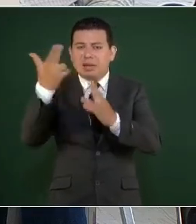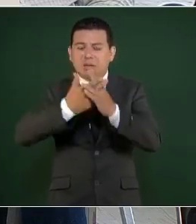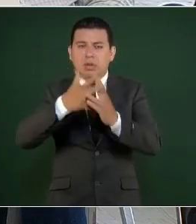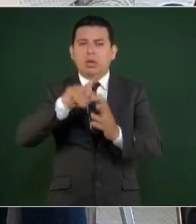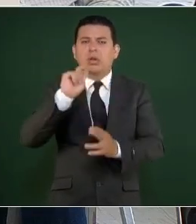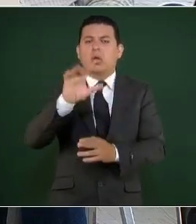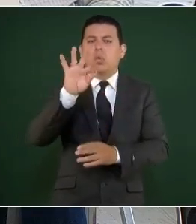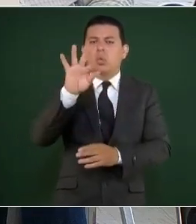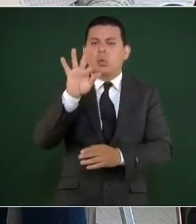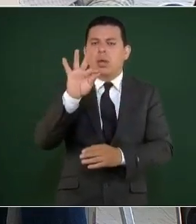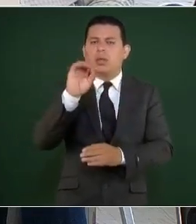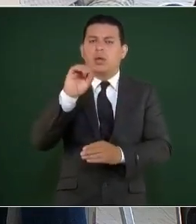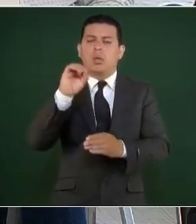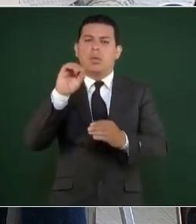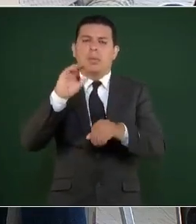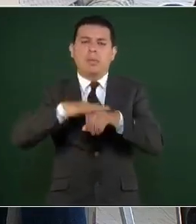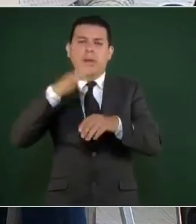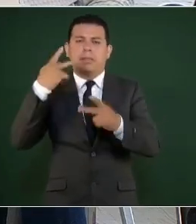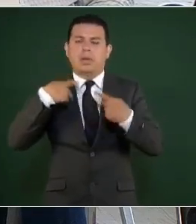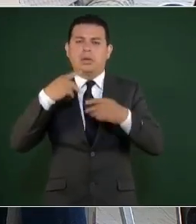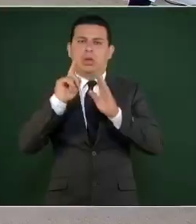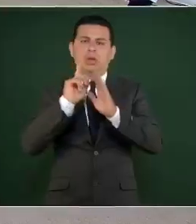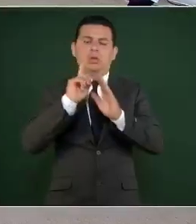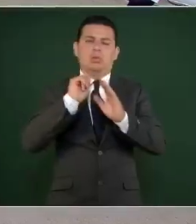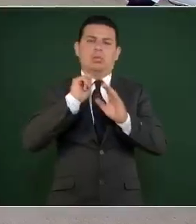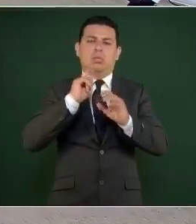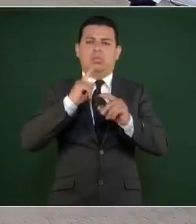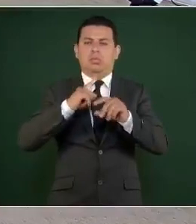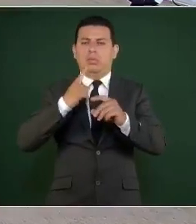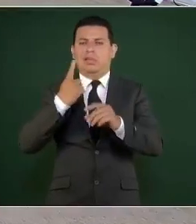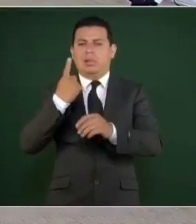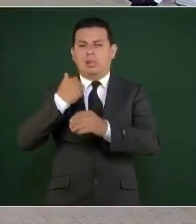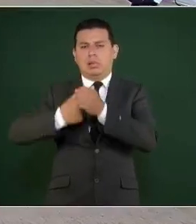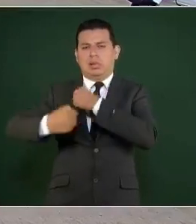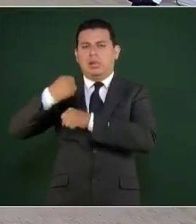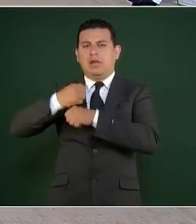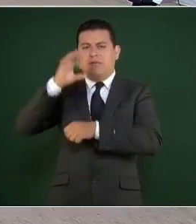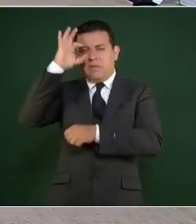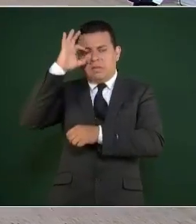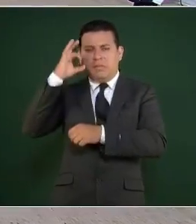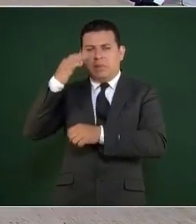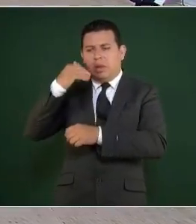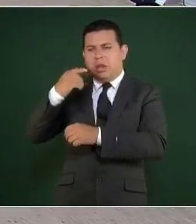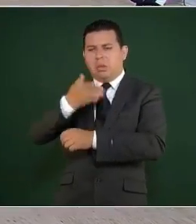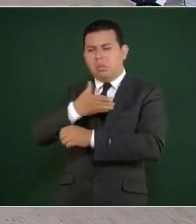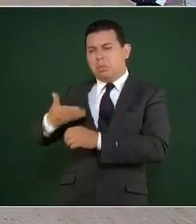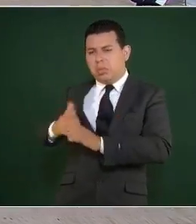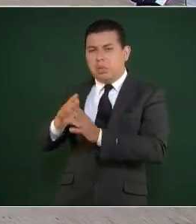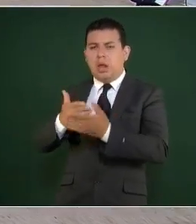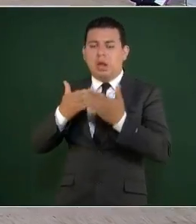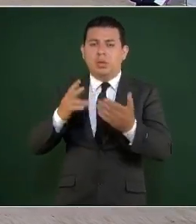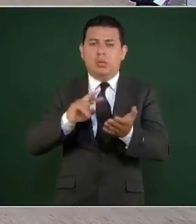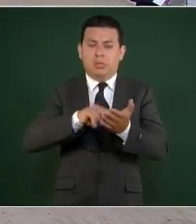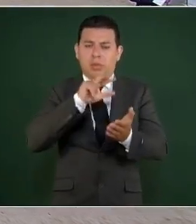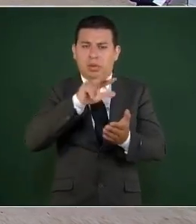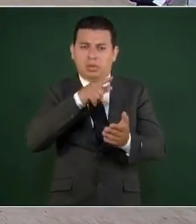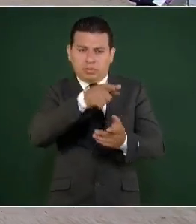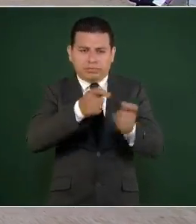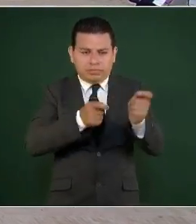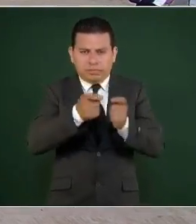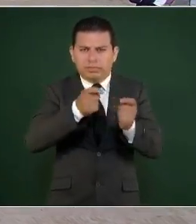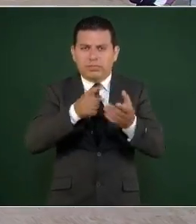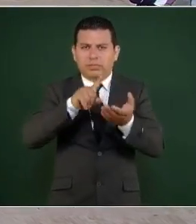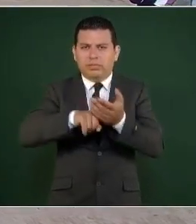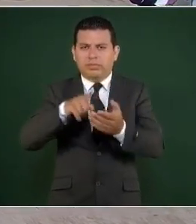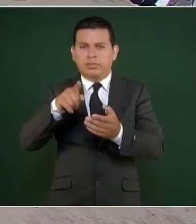40 en comparación con los que hubo en el sexenio de Felipe Calderón. En el capítulo 18 de su obra